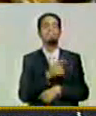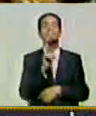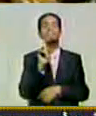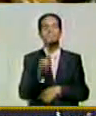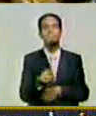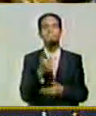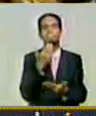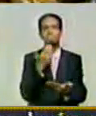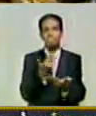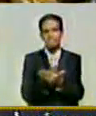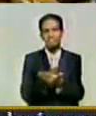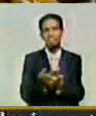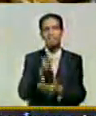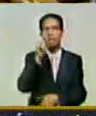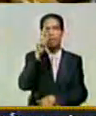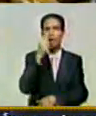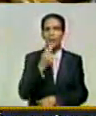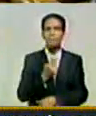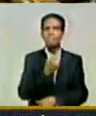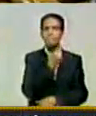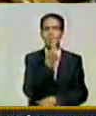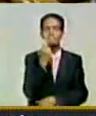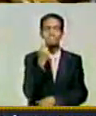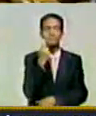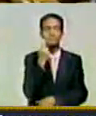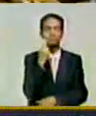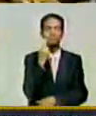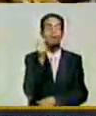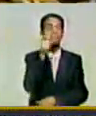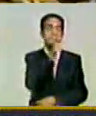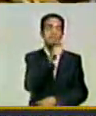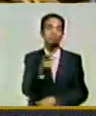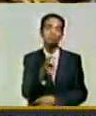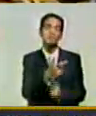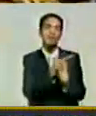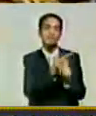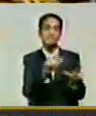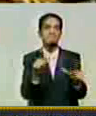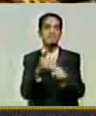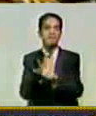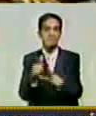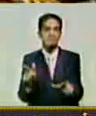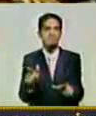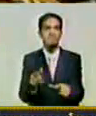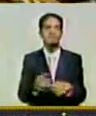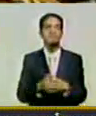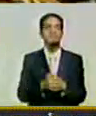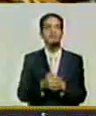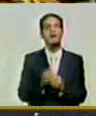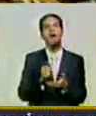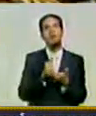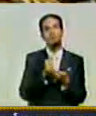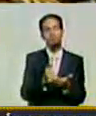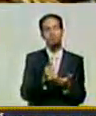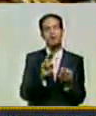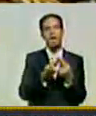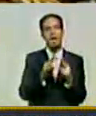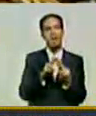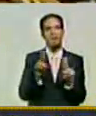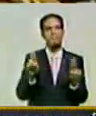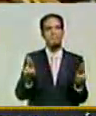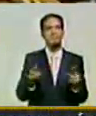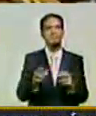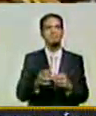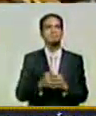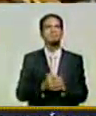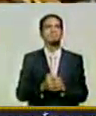ese compromiso de quienes el día de hoy reciben este beneficio por parte del jefe de Estado, Nicolás Maduro Moros. Una condición fundamental de la Comisión de la Verdad